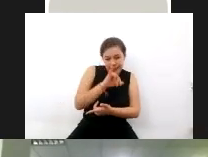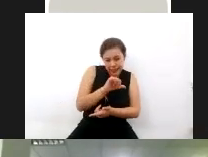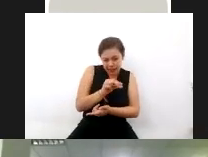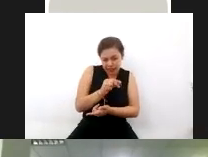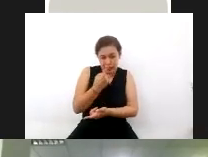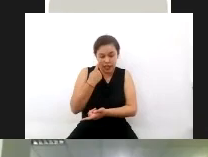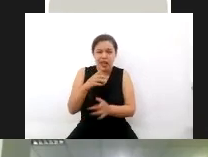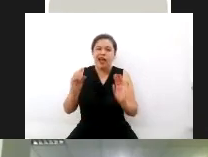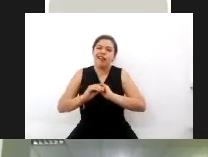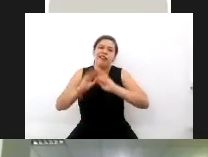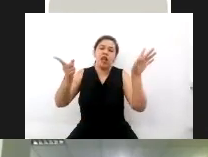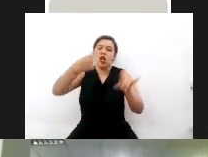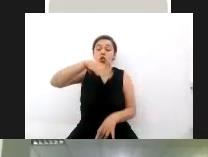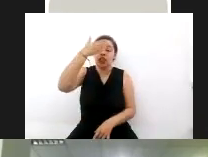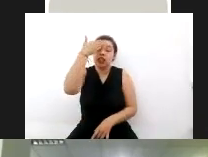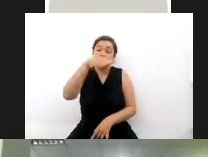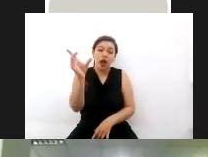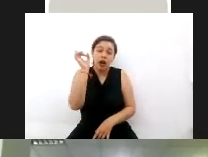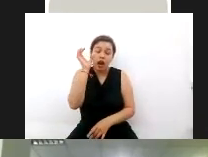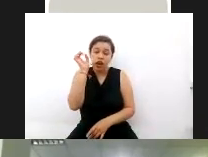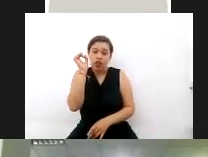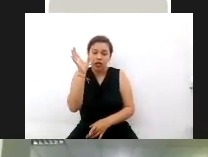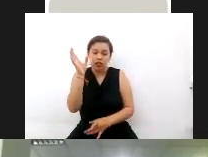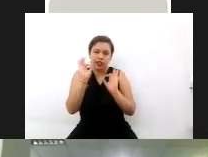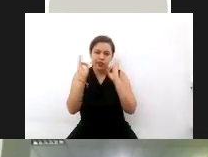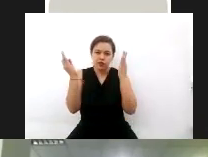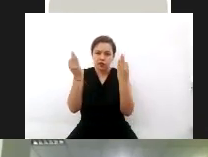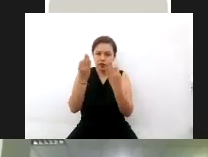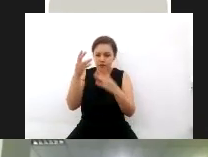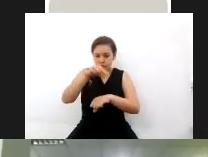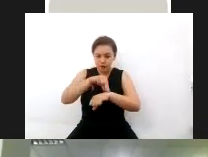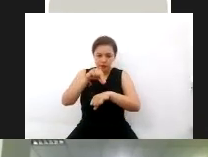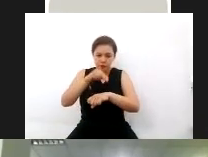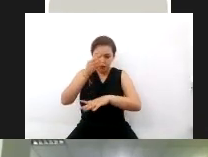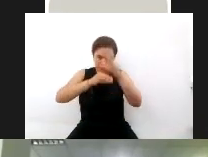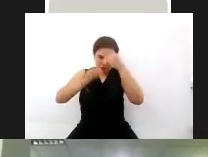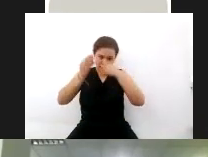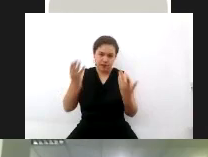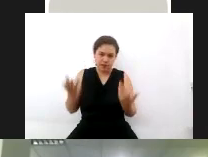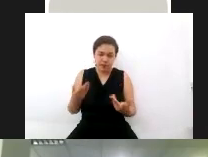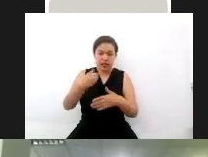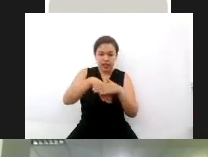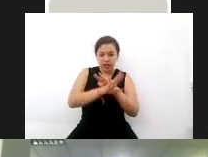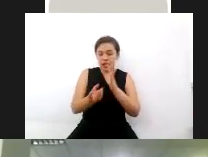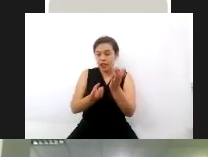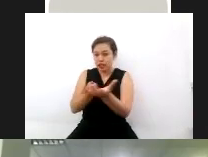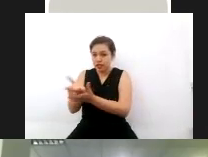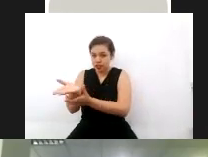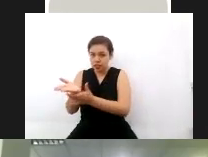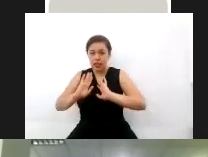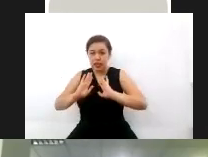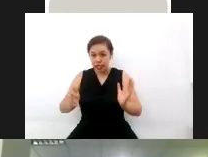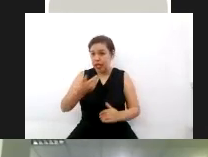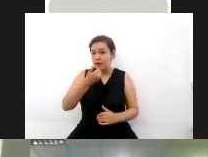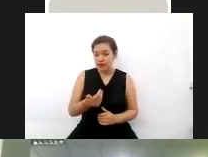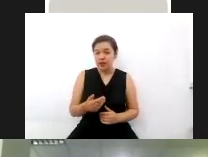el conocimiento y la formación profesional médica. Se van a establecer entradas y salidas.